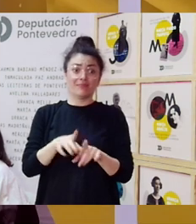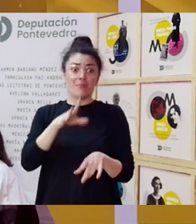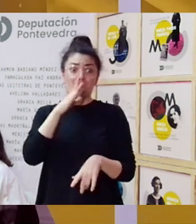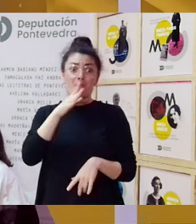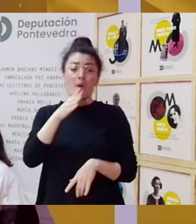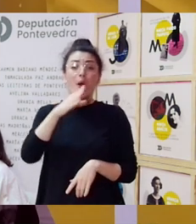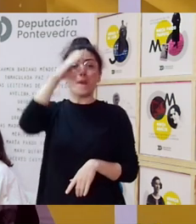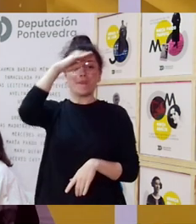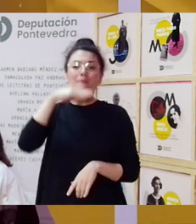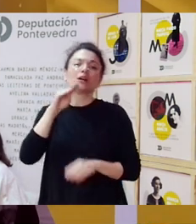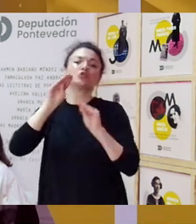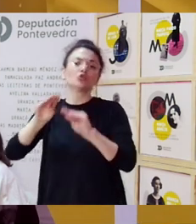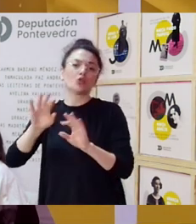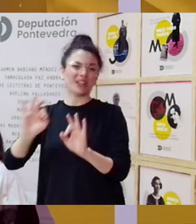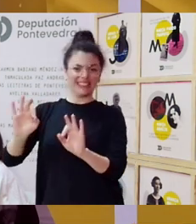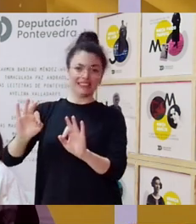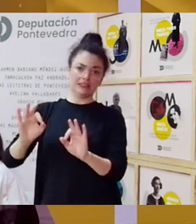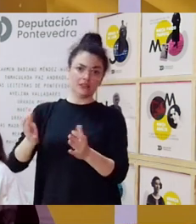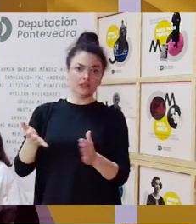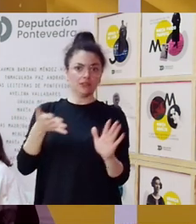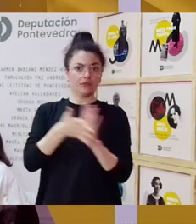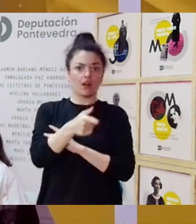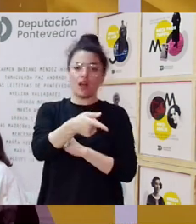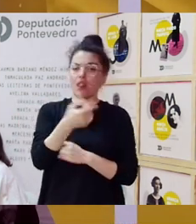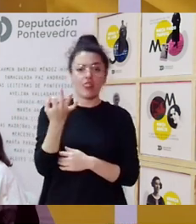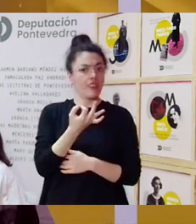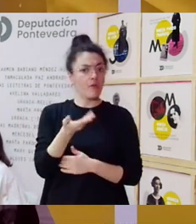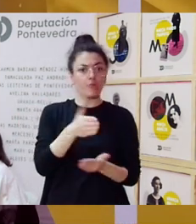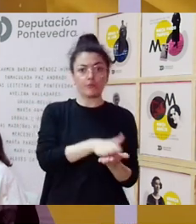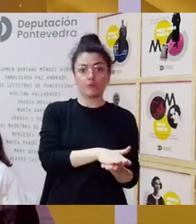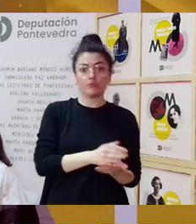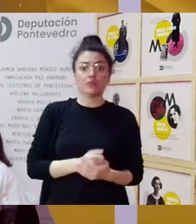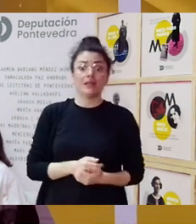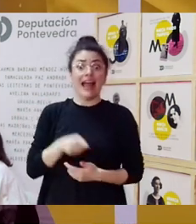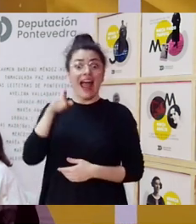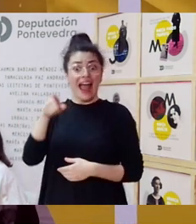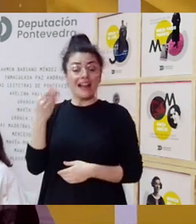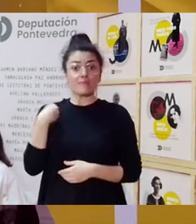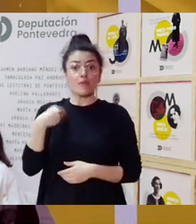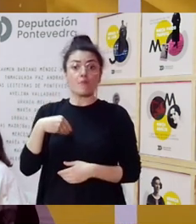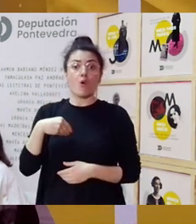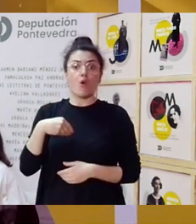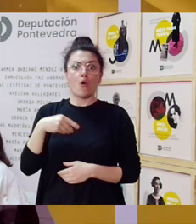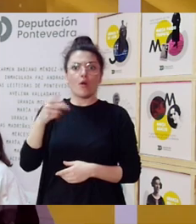Fraiz. Entonces, como Víctor Fraiz estaba fuxido e